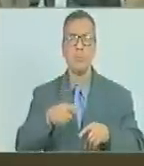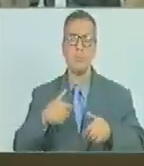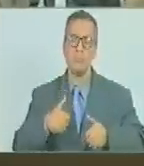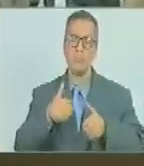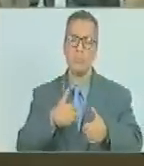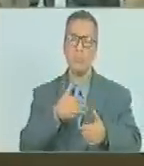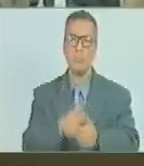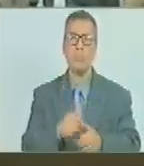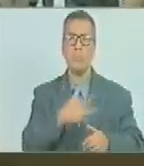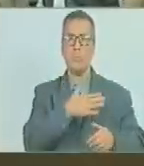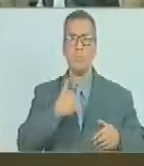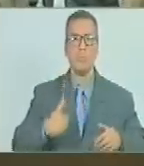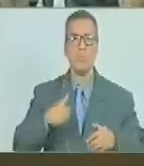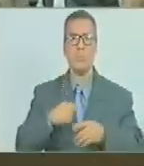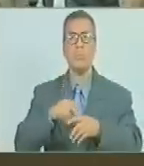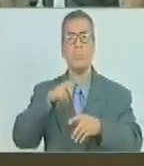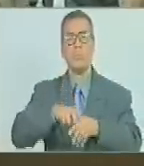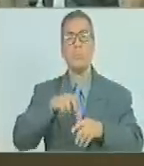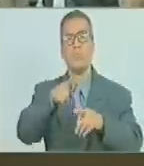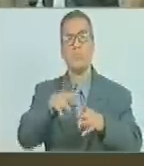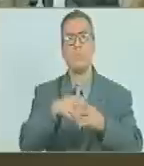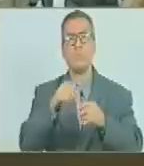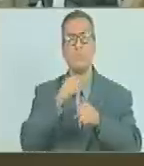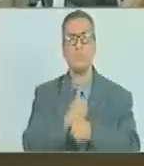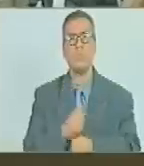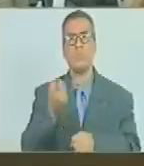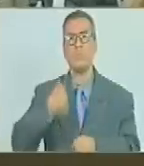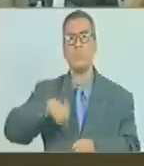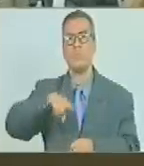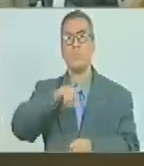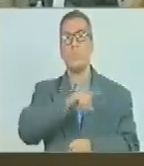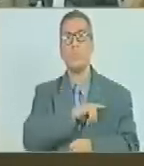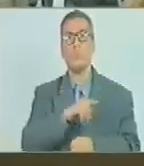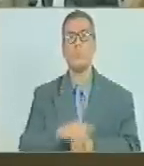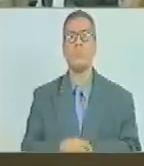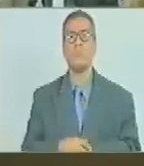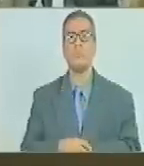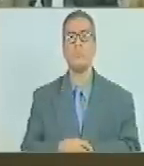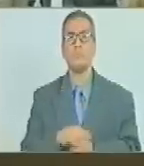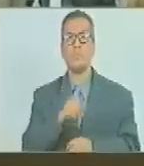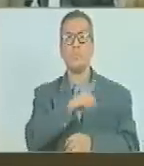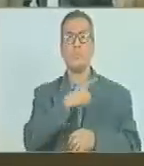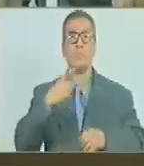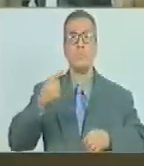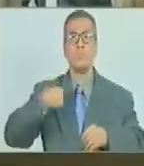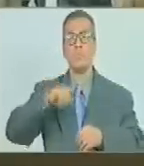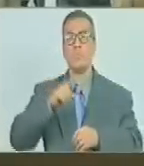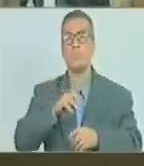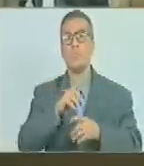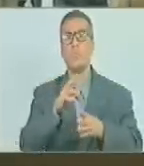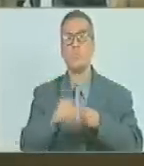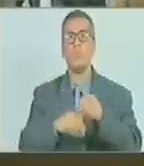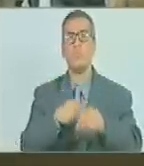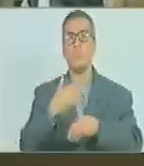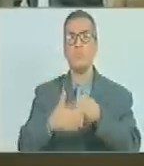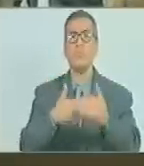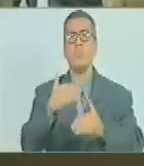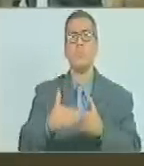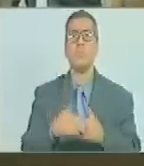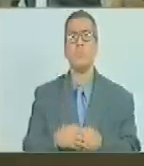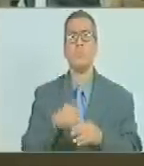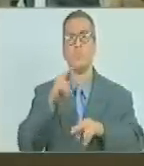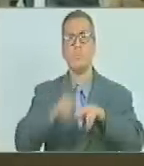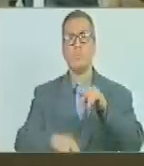de querer dar al traste con esta esperanza. Y nosotros no cesemos en nuestro afán de avanzar en